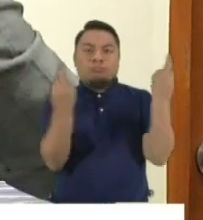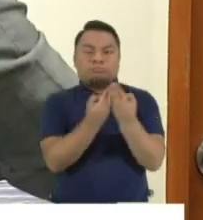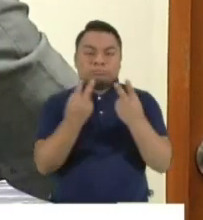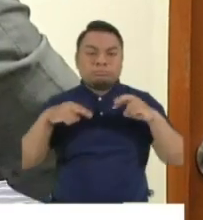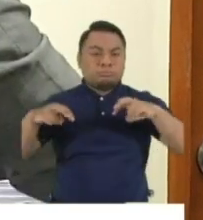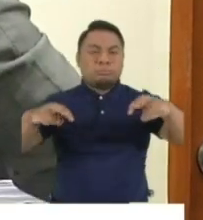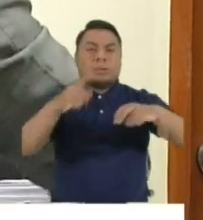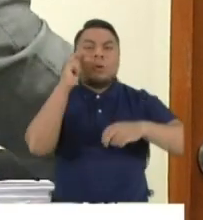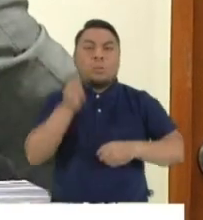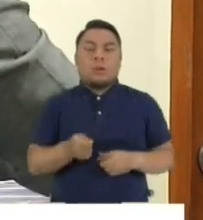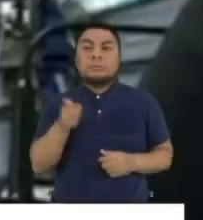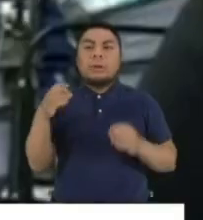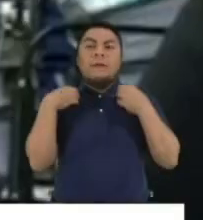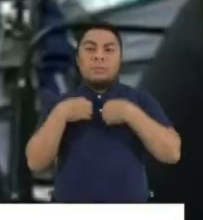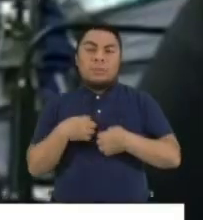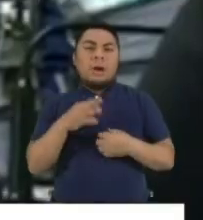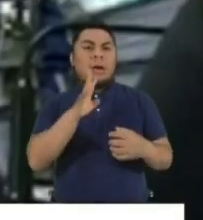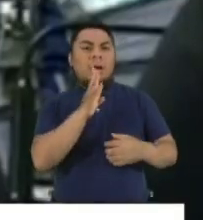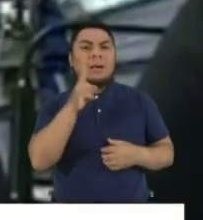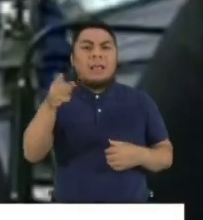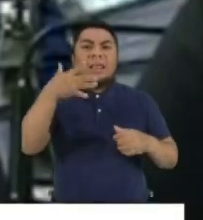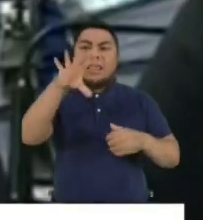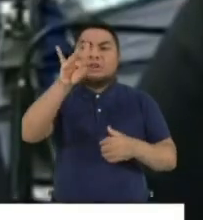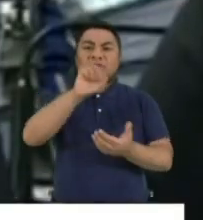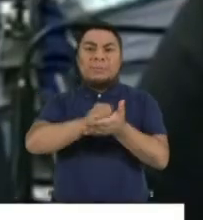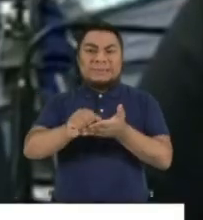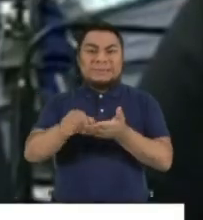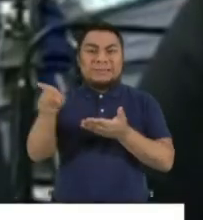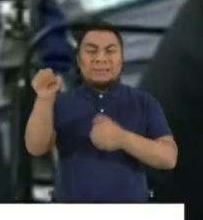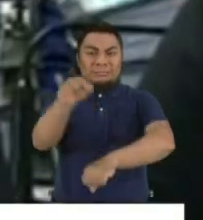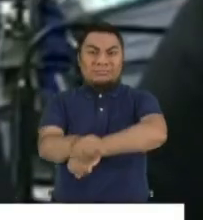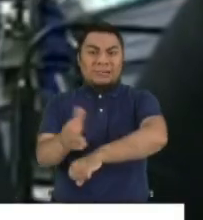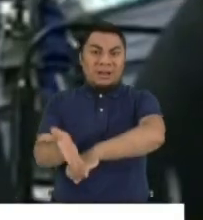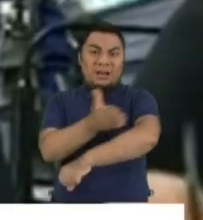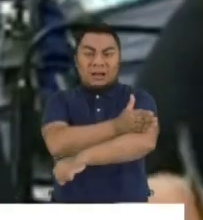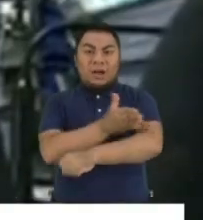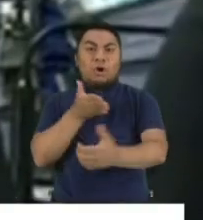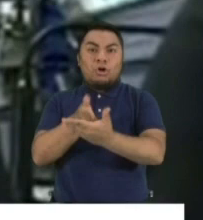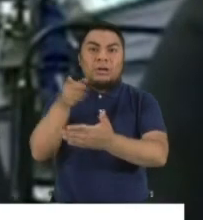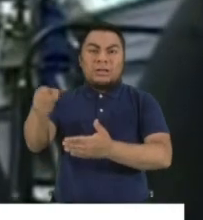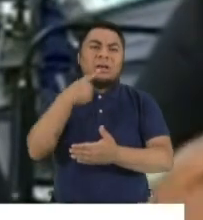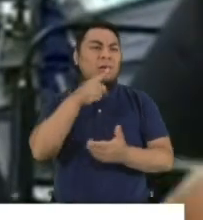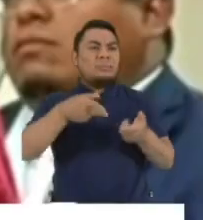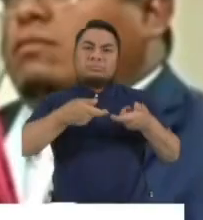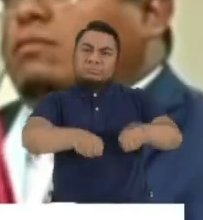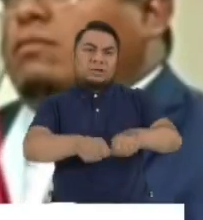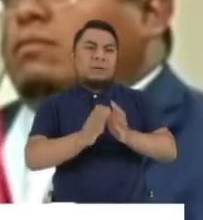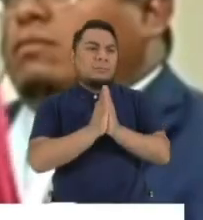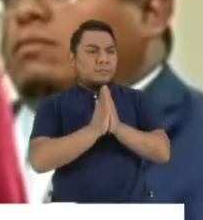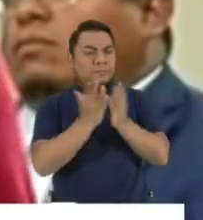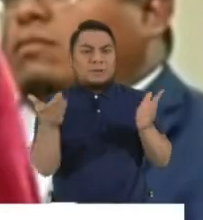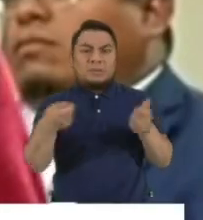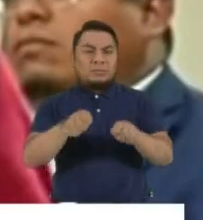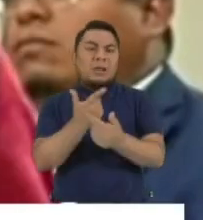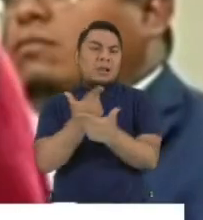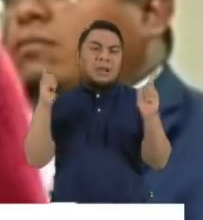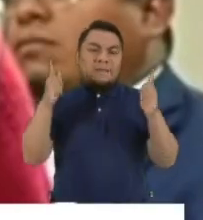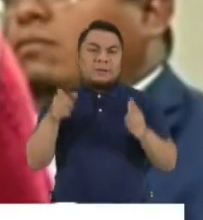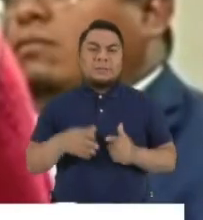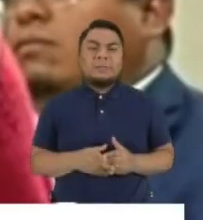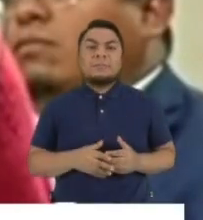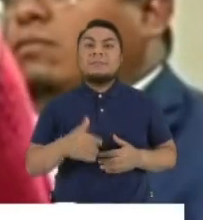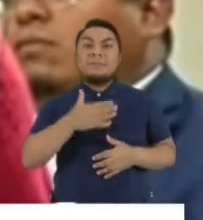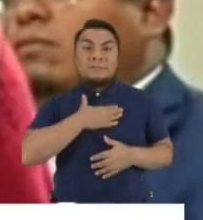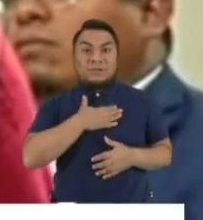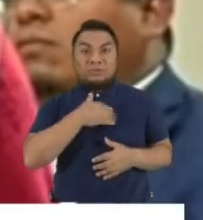presentada por su defensa para revocar los 18 meses de prisión preventiva dictada en su contra. No represento,